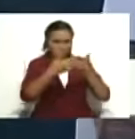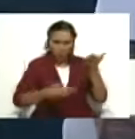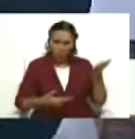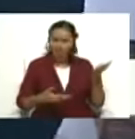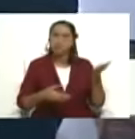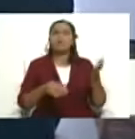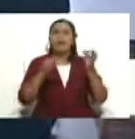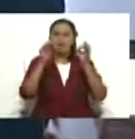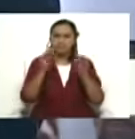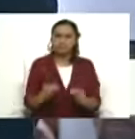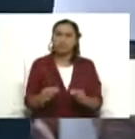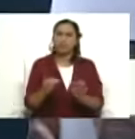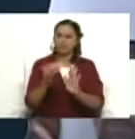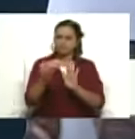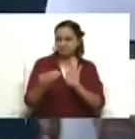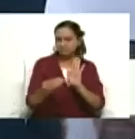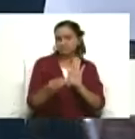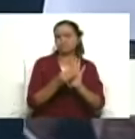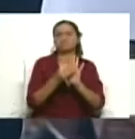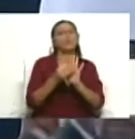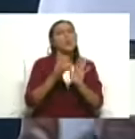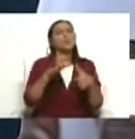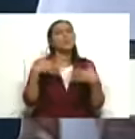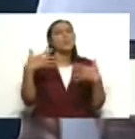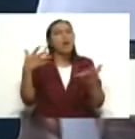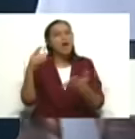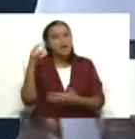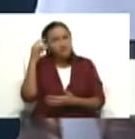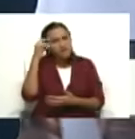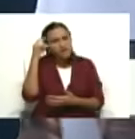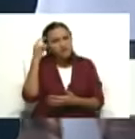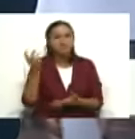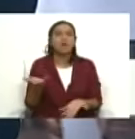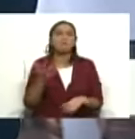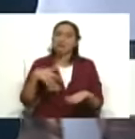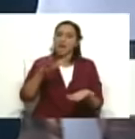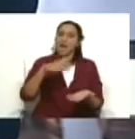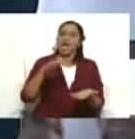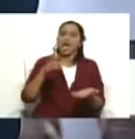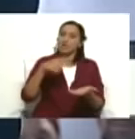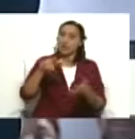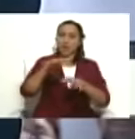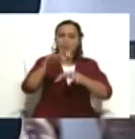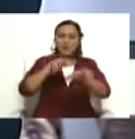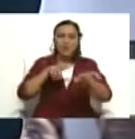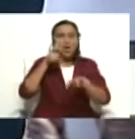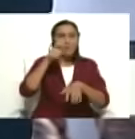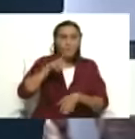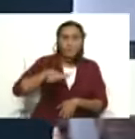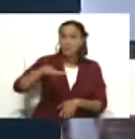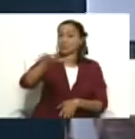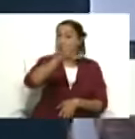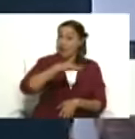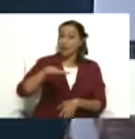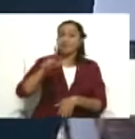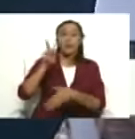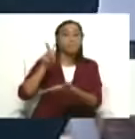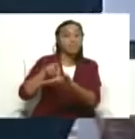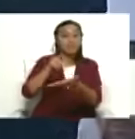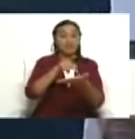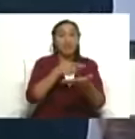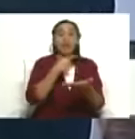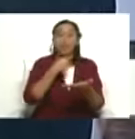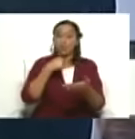para que la fiesta electoral se active, para que un pueblo como el nuestro, que le gusta votar, que le gusta